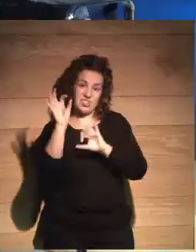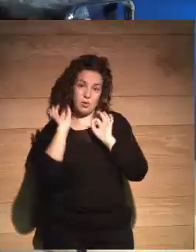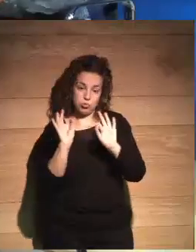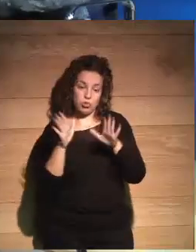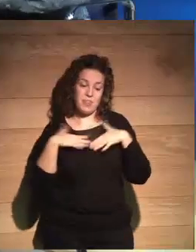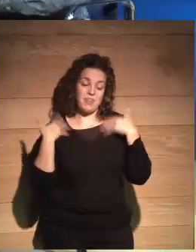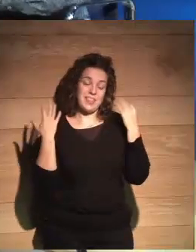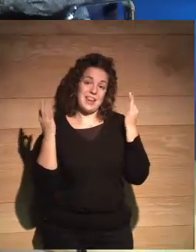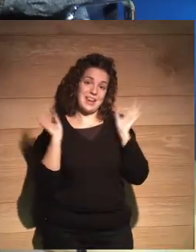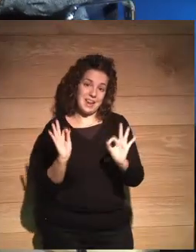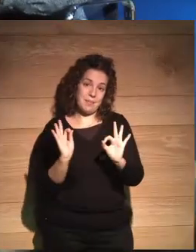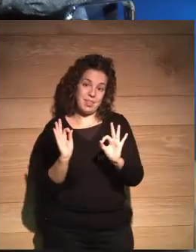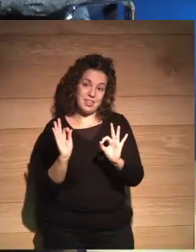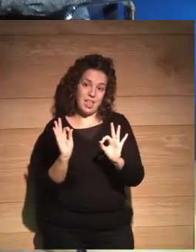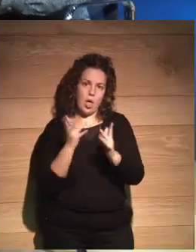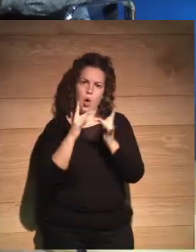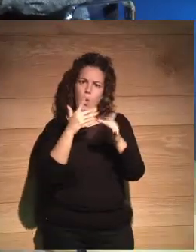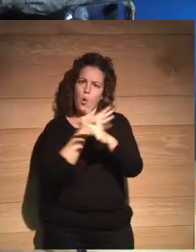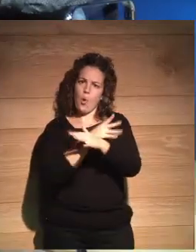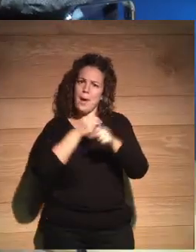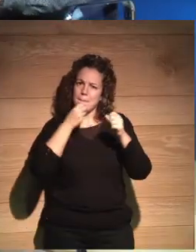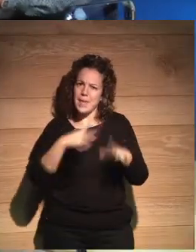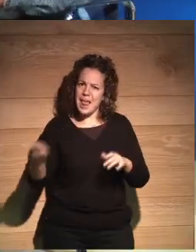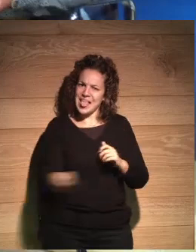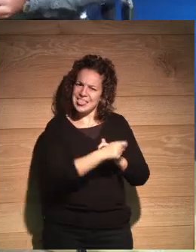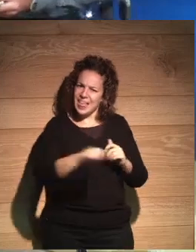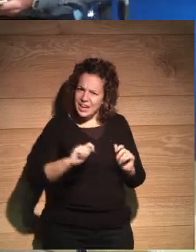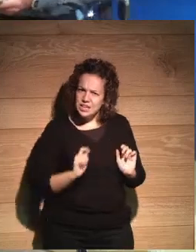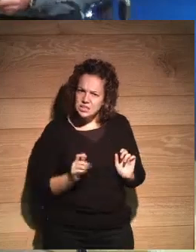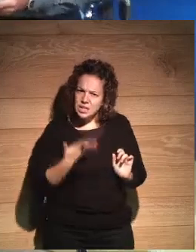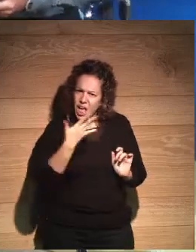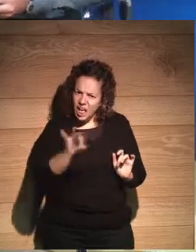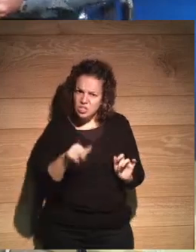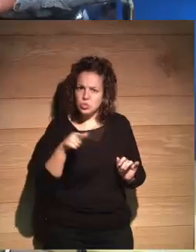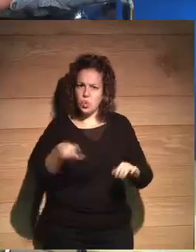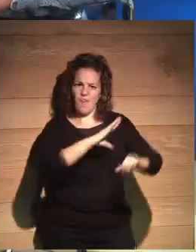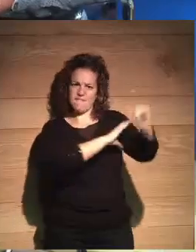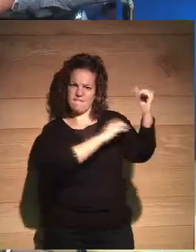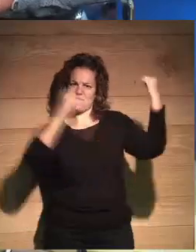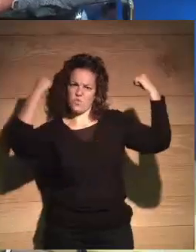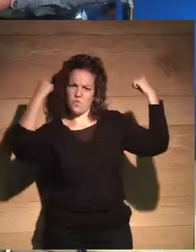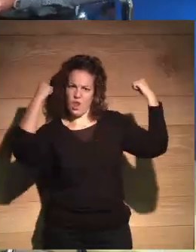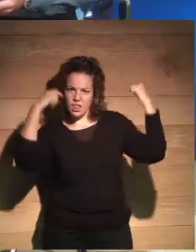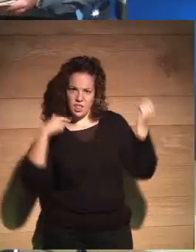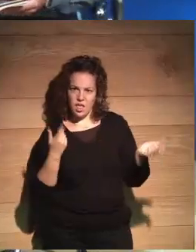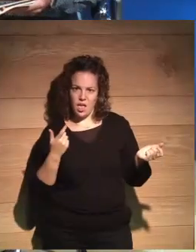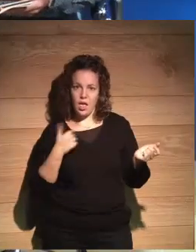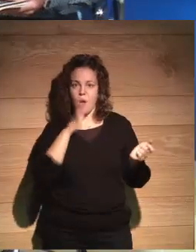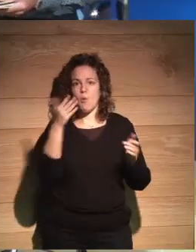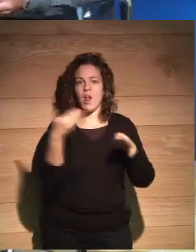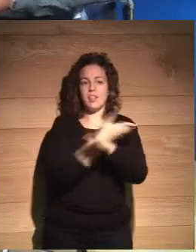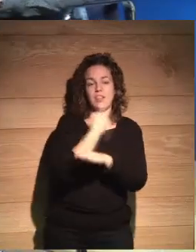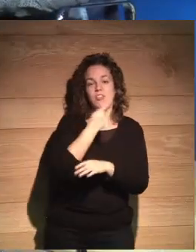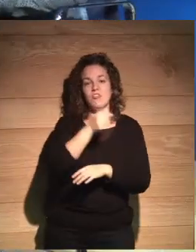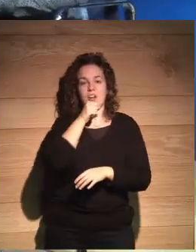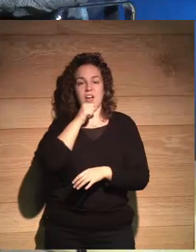repente, juegas bien al tenis. No solo juega bien al tenis, sino que está cachas en su libro. Dice, claro, antes nos ha desvelado que no tiene